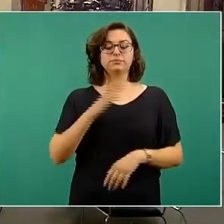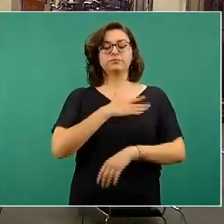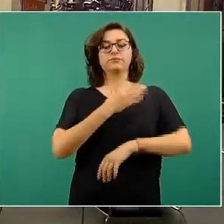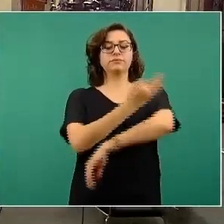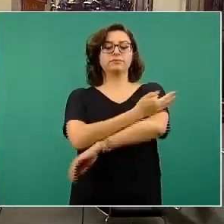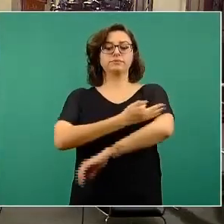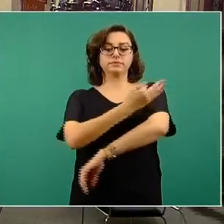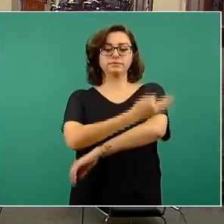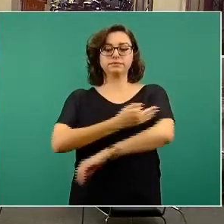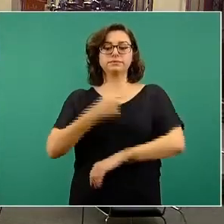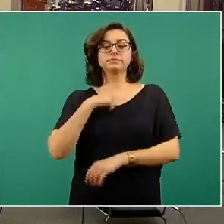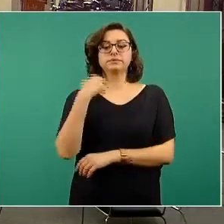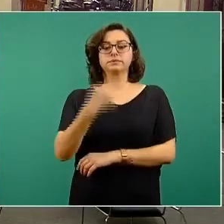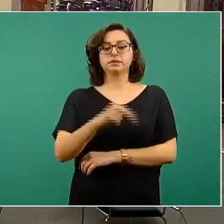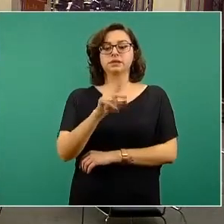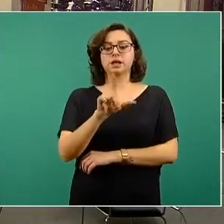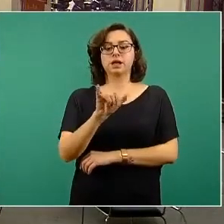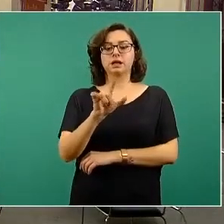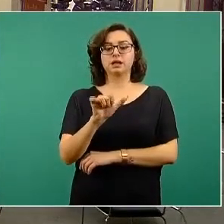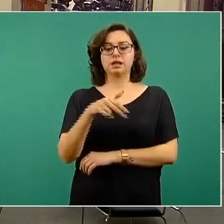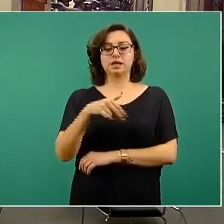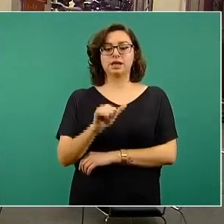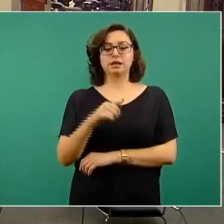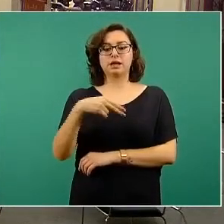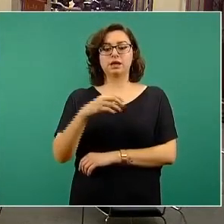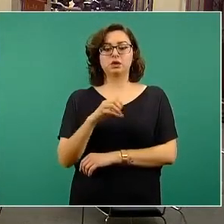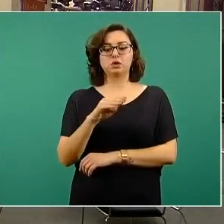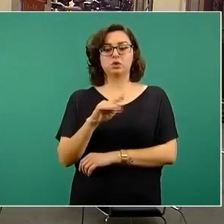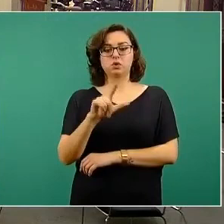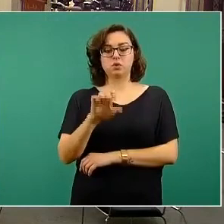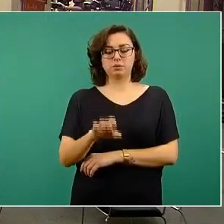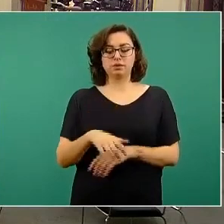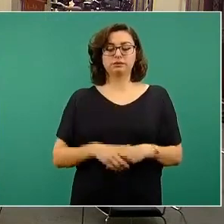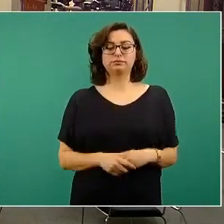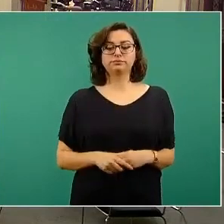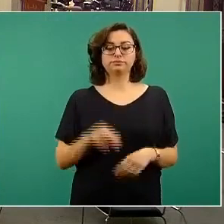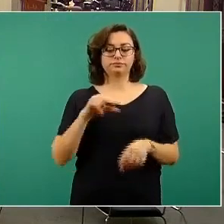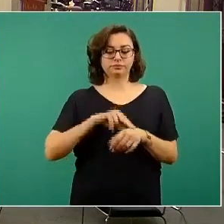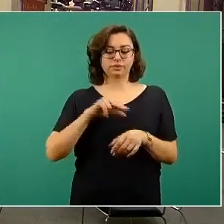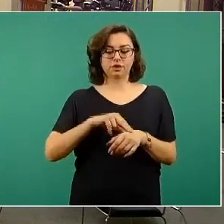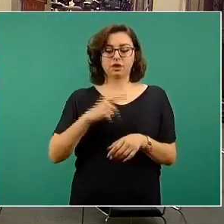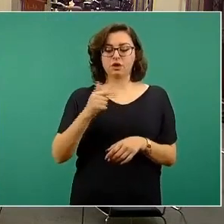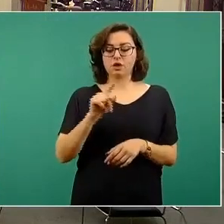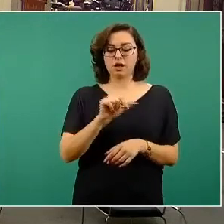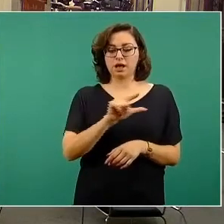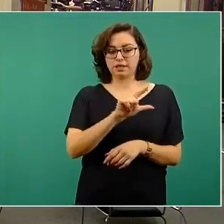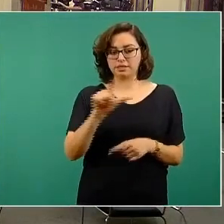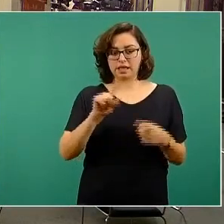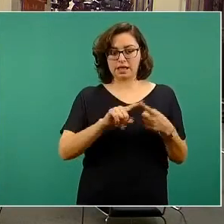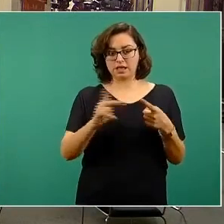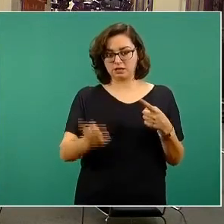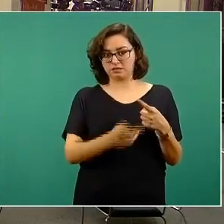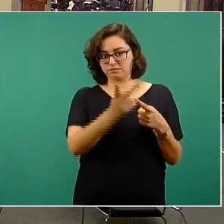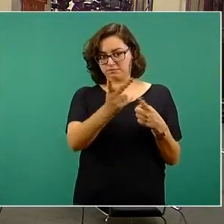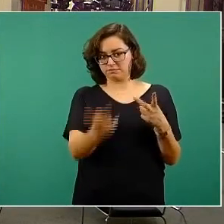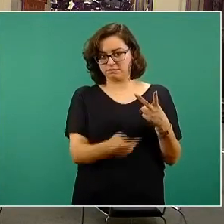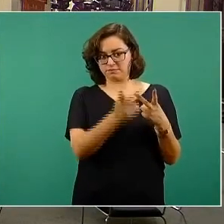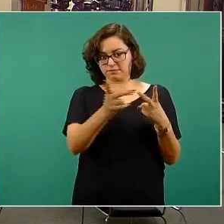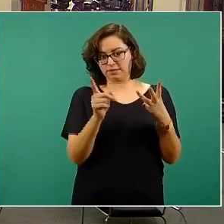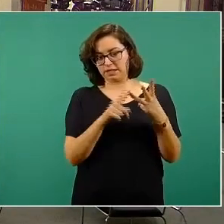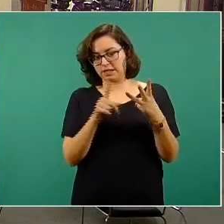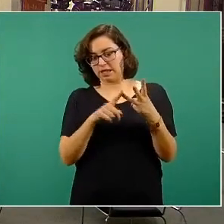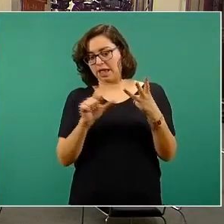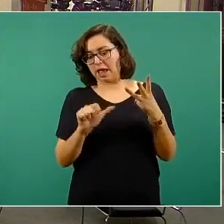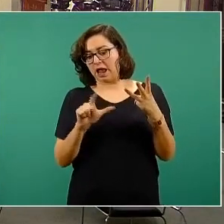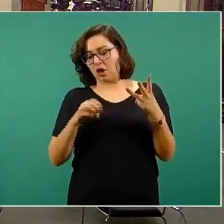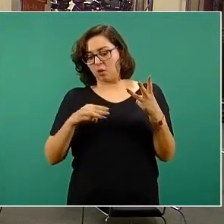tardes. Liliana Noble de Pulso Saludable. Doctor Gatell, le tengo dos preguntas y una, si me permite, primero al doctor Alomía.